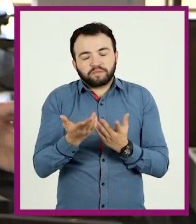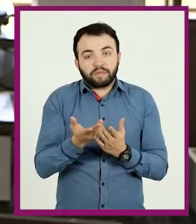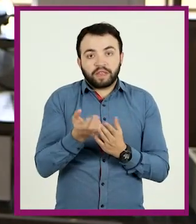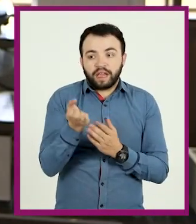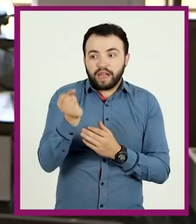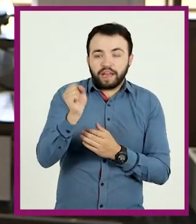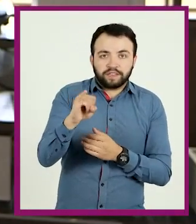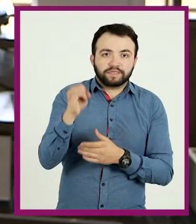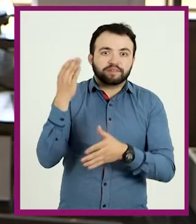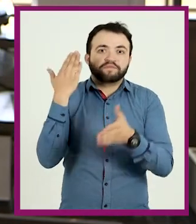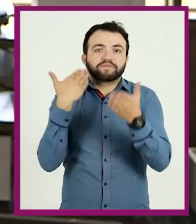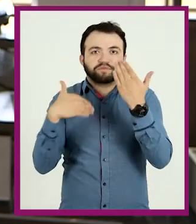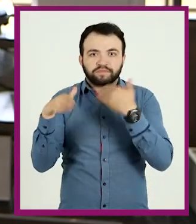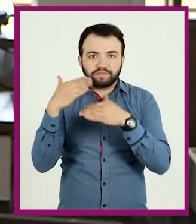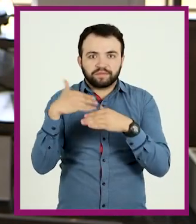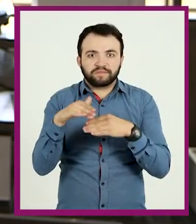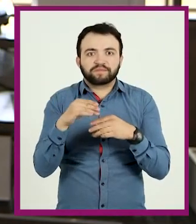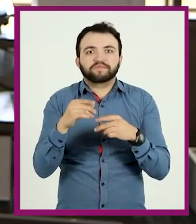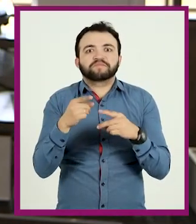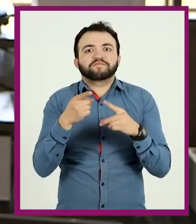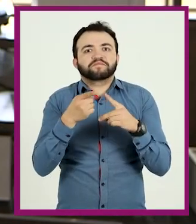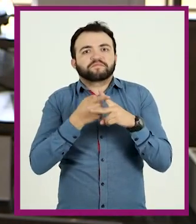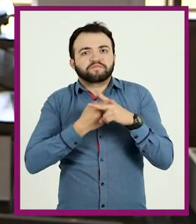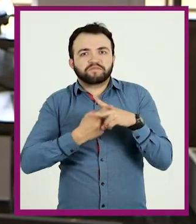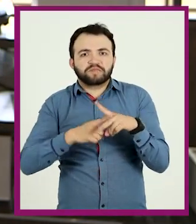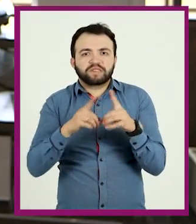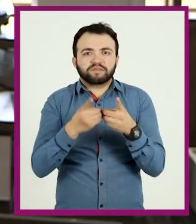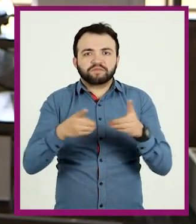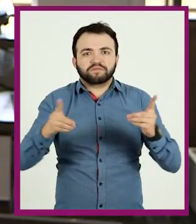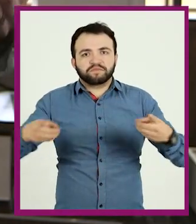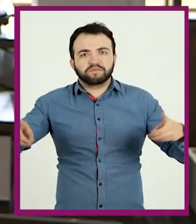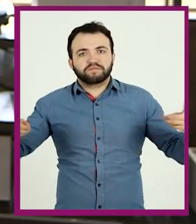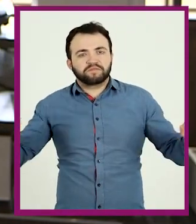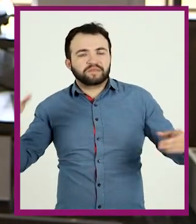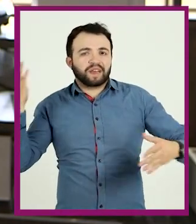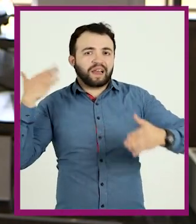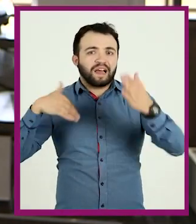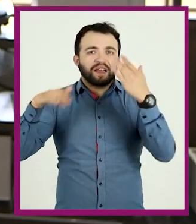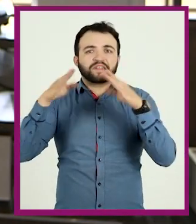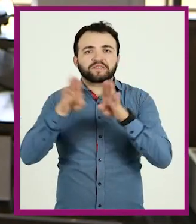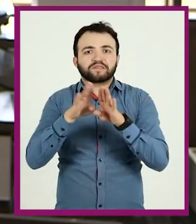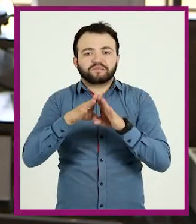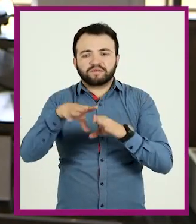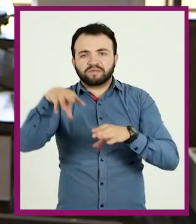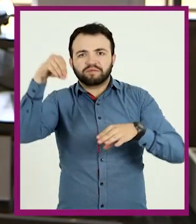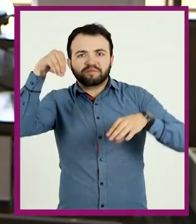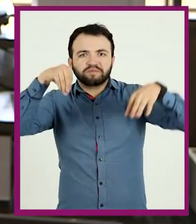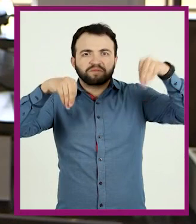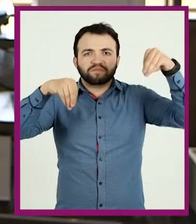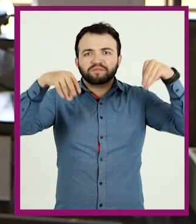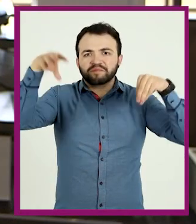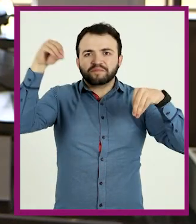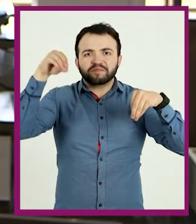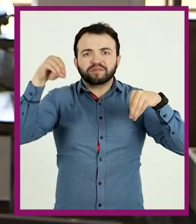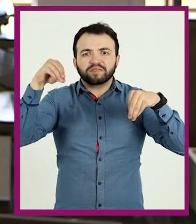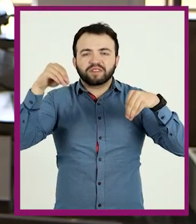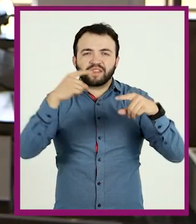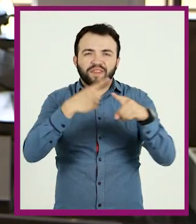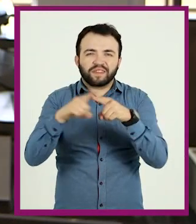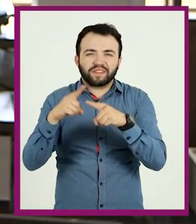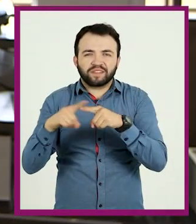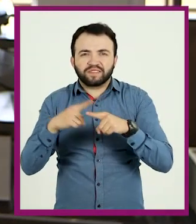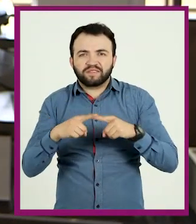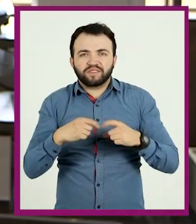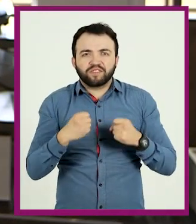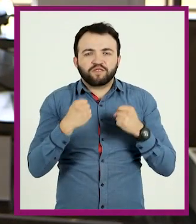así estaban las cosas. Se empezó a desarrollar una música en las cortes de los grandes imperios del otomano, del persa, del árabe, y se